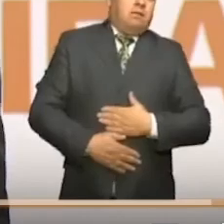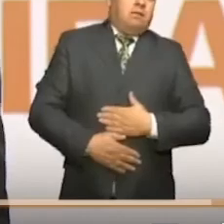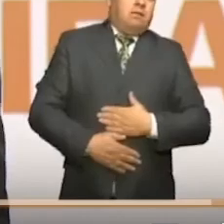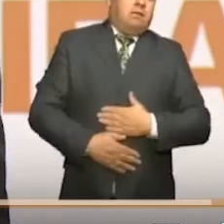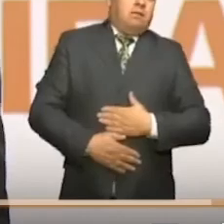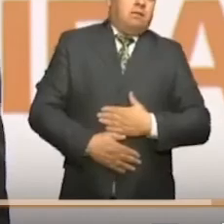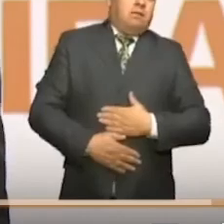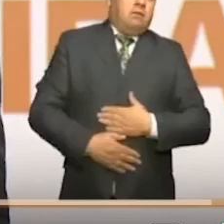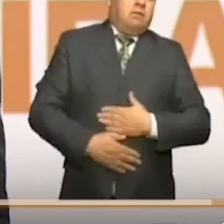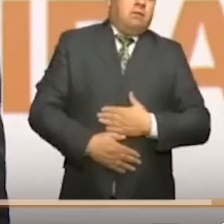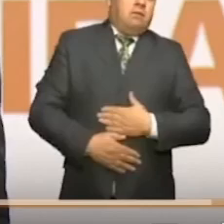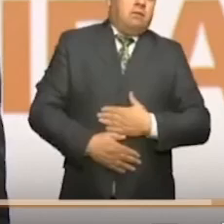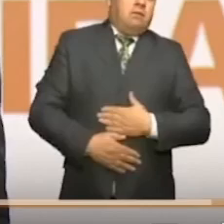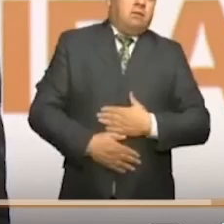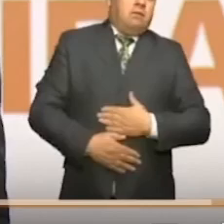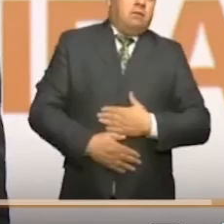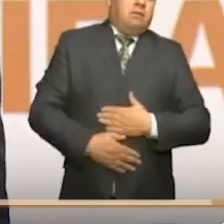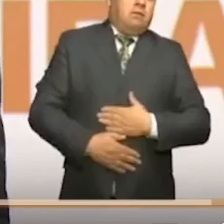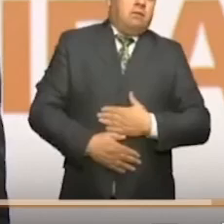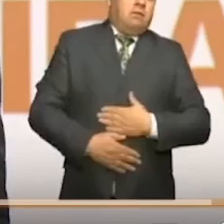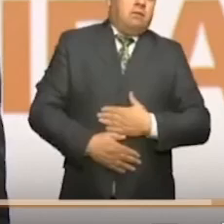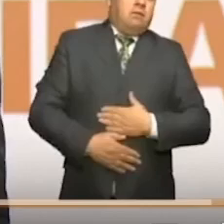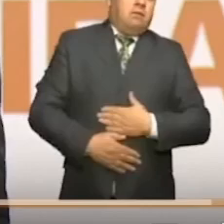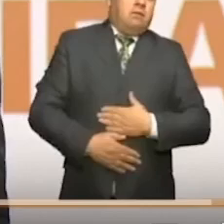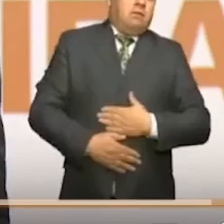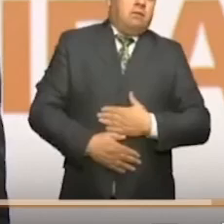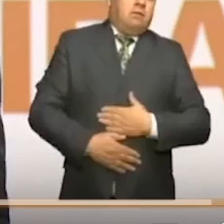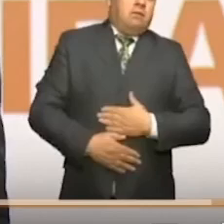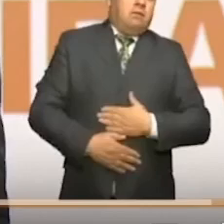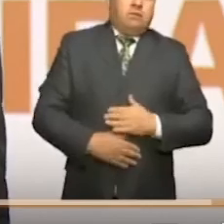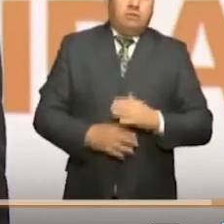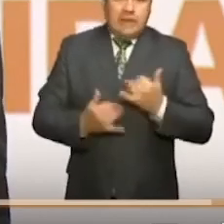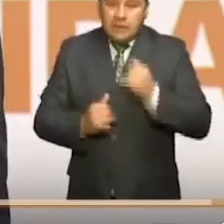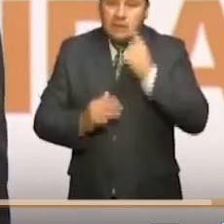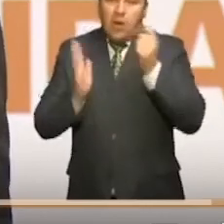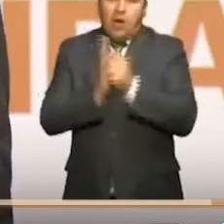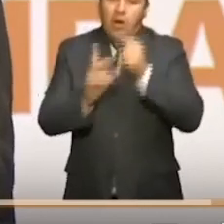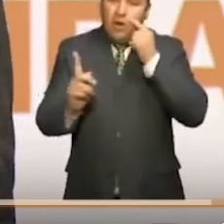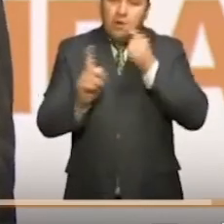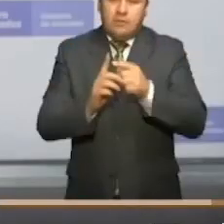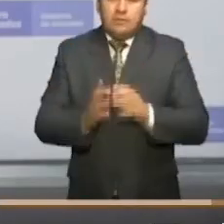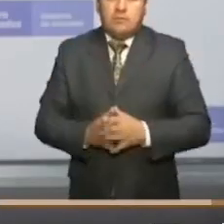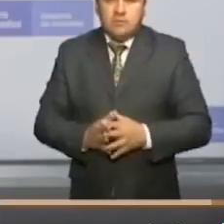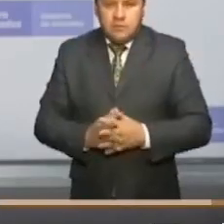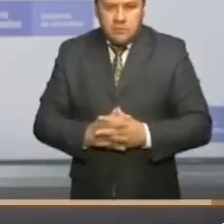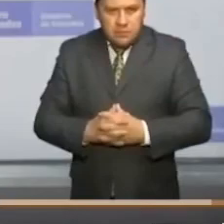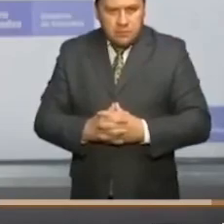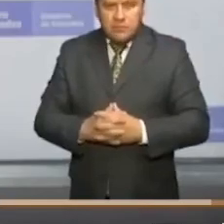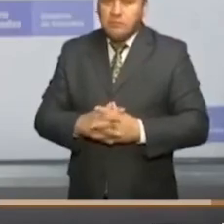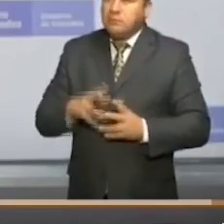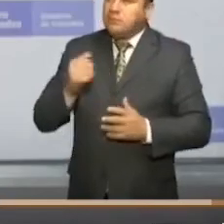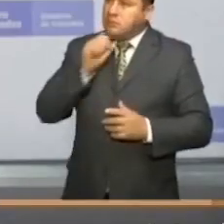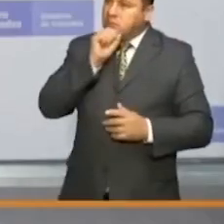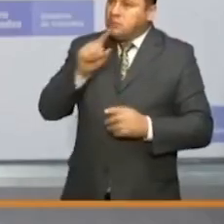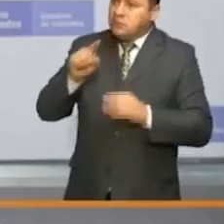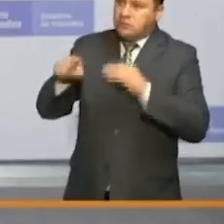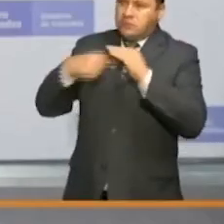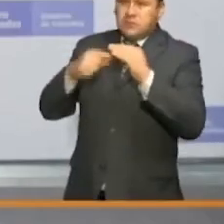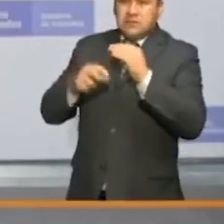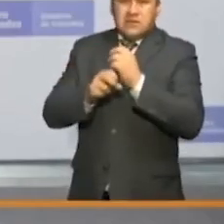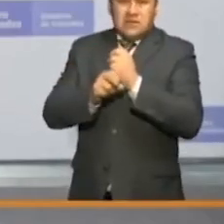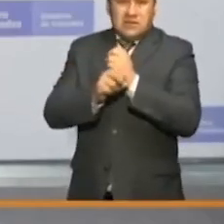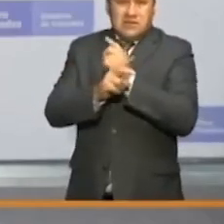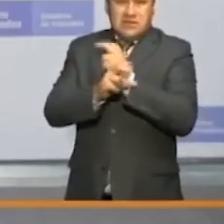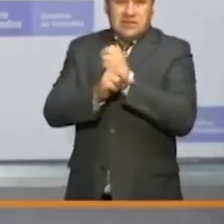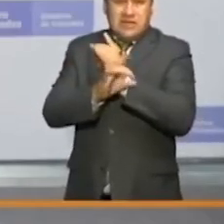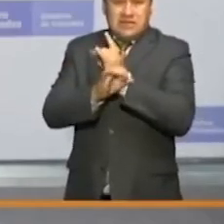absolutamente nada y les vamos a disminuir en vez de decir a por lo menos congelar o algo así han sido algunas preguntas a través del chat de la